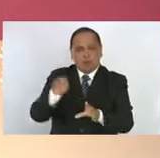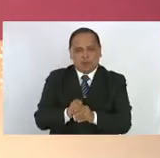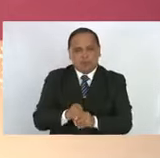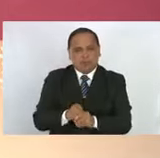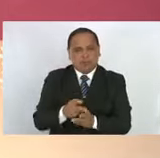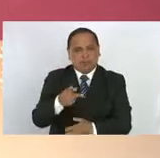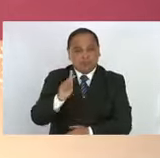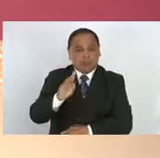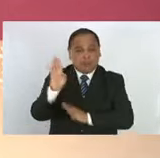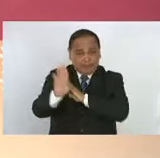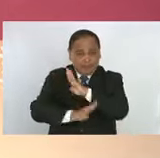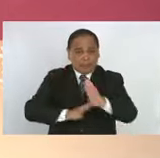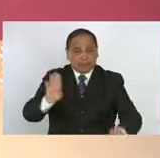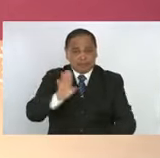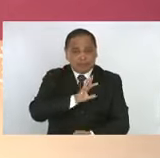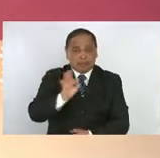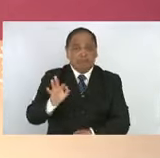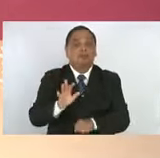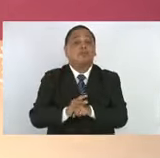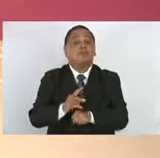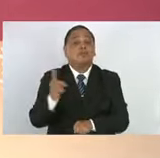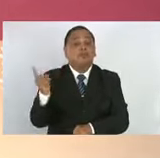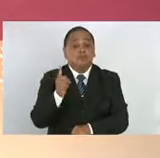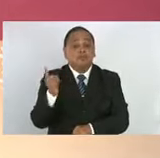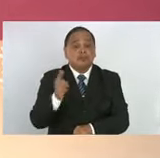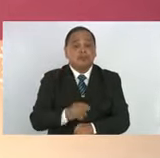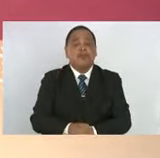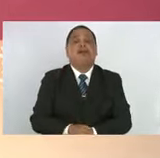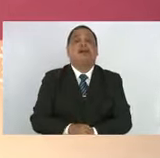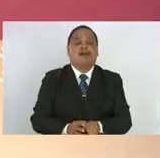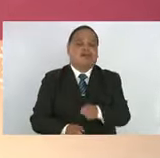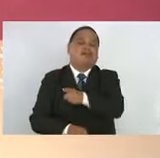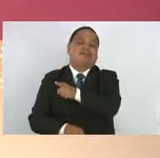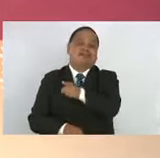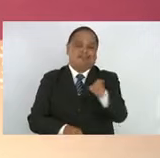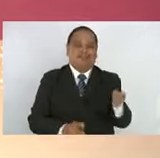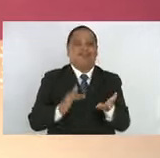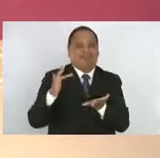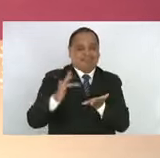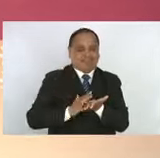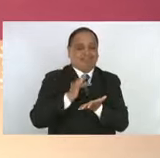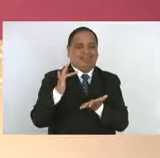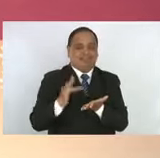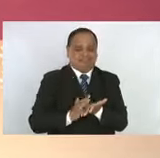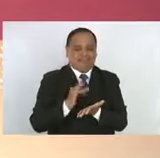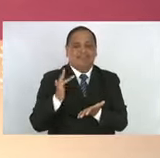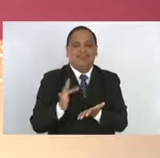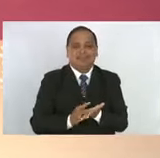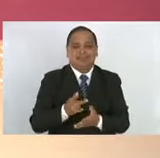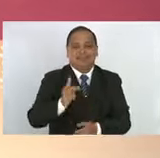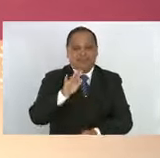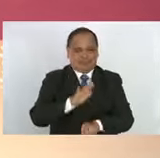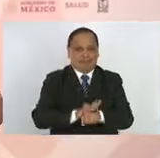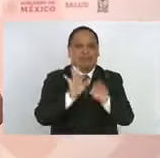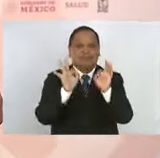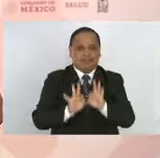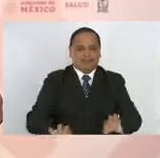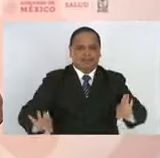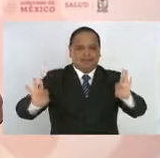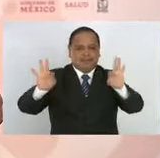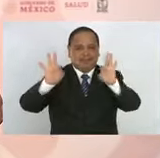lograr si seguimos contando con el apoyo de ustedes. También es importante